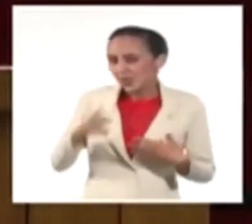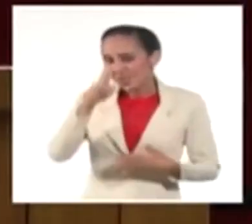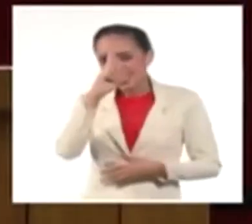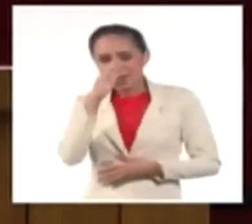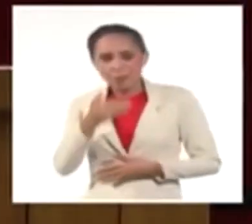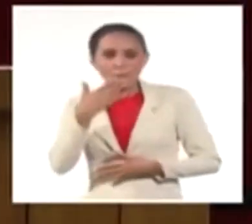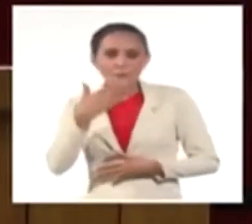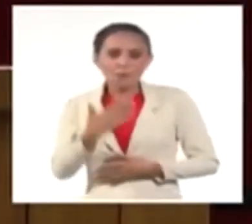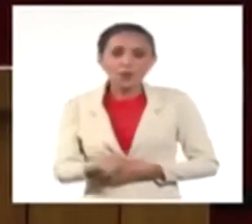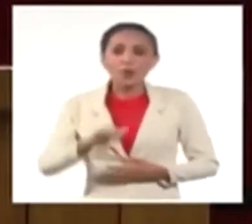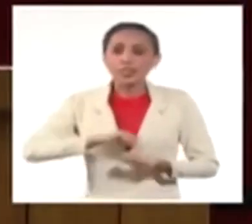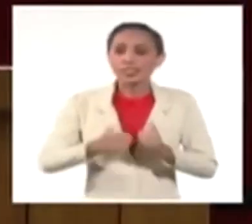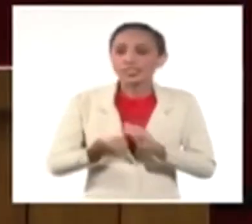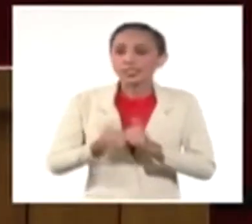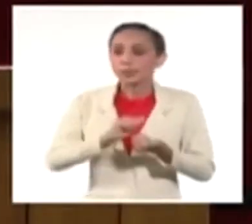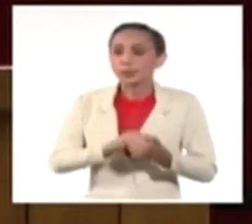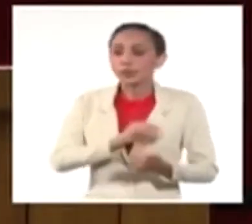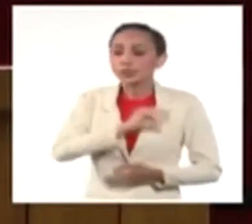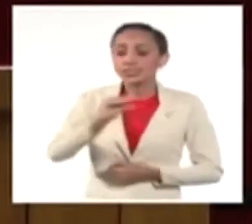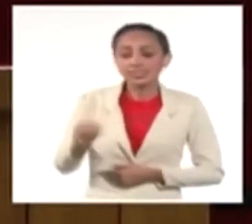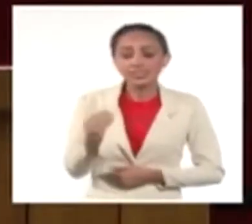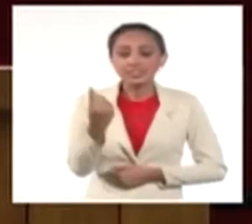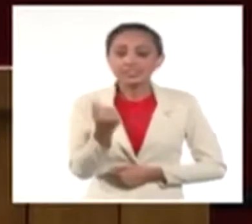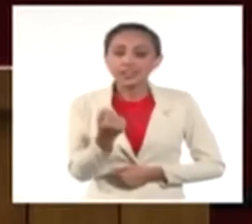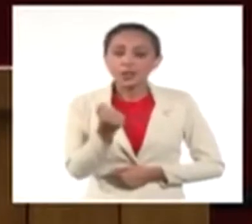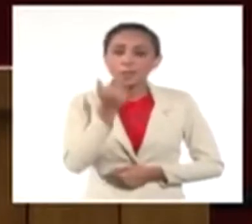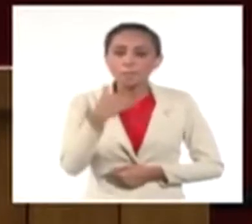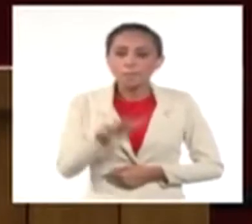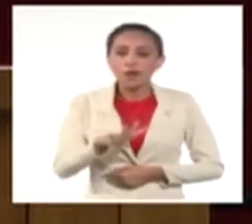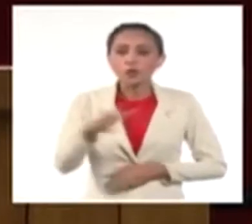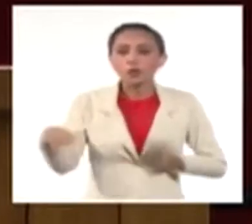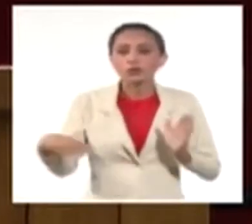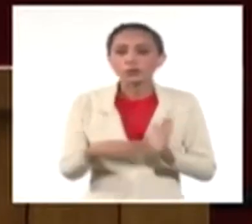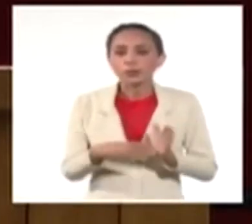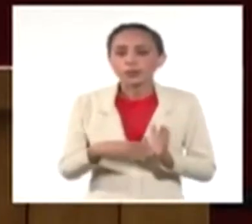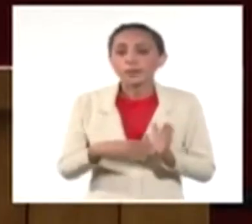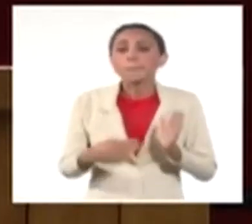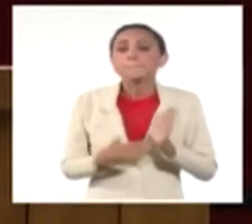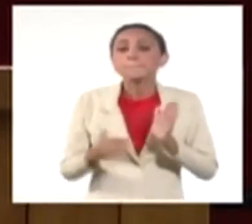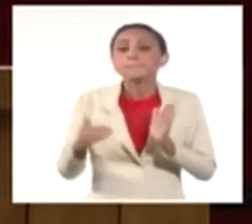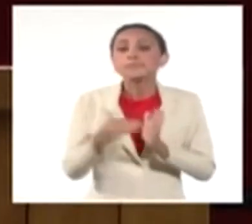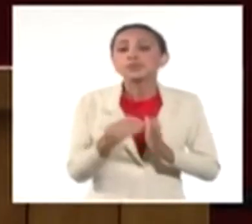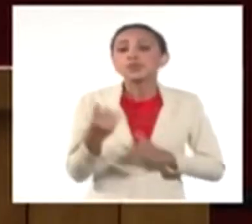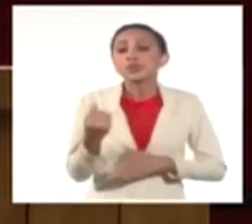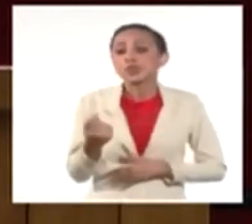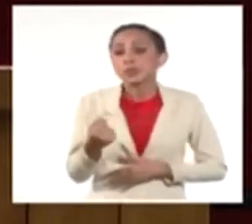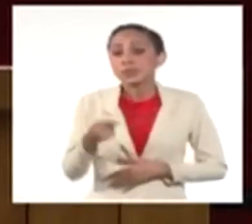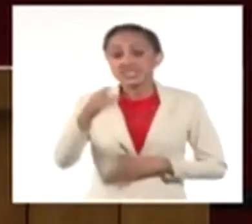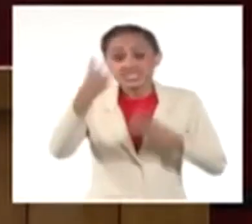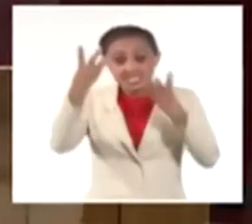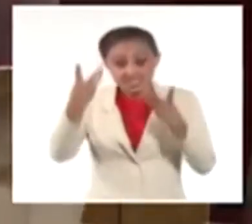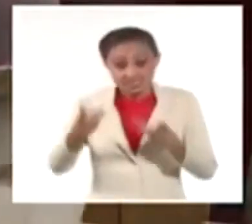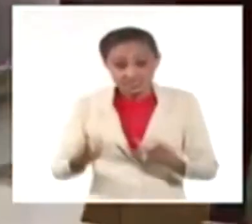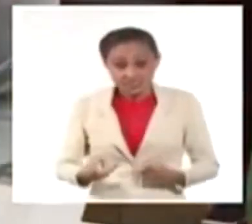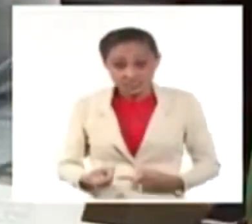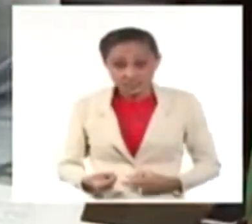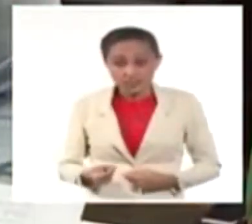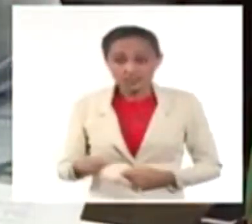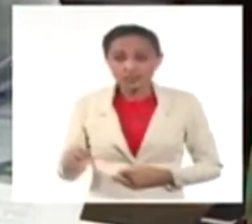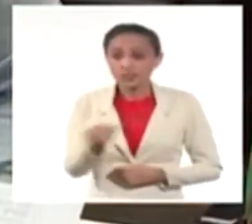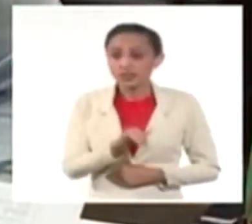práctica del deporte se le destinan más de 4.000 millones de pesos, cifra que concibe además